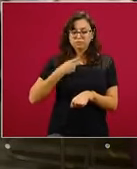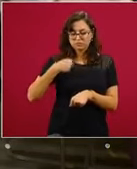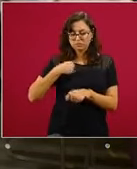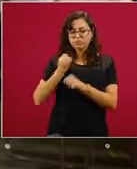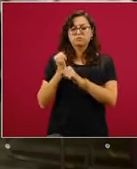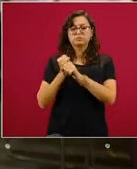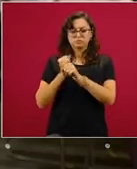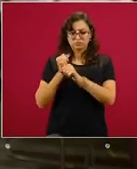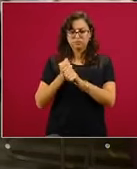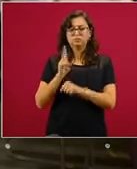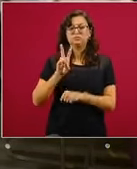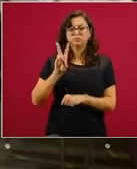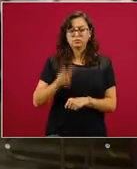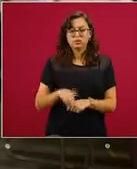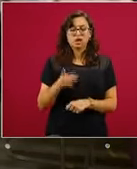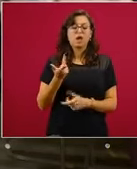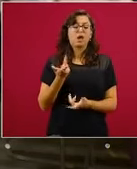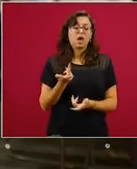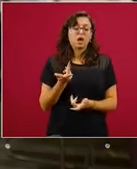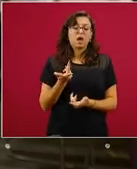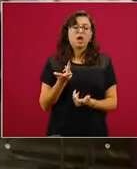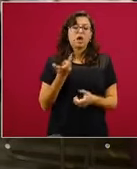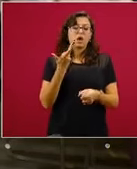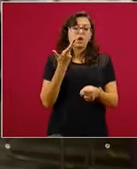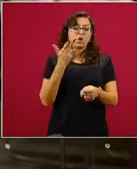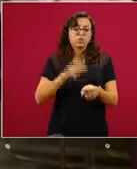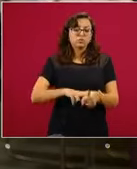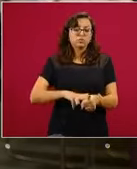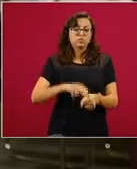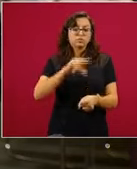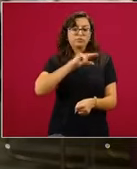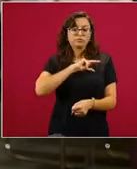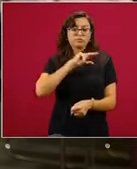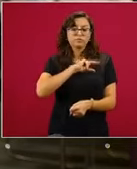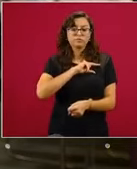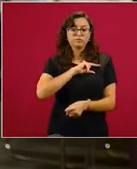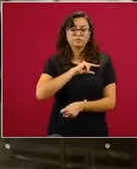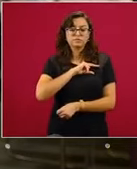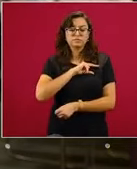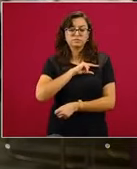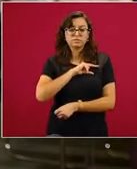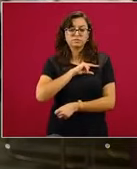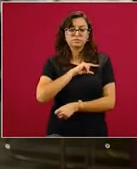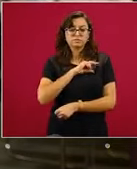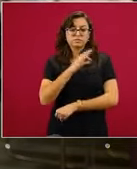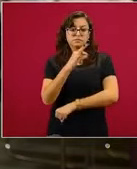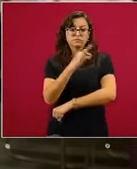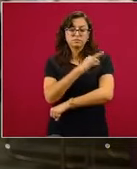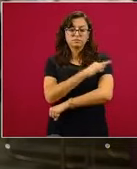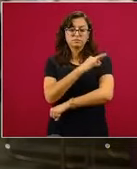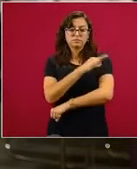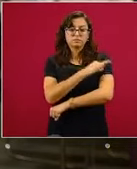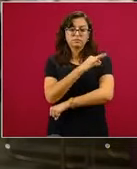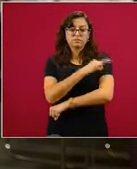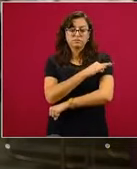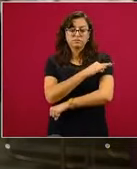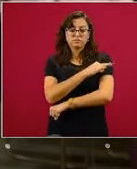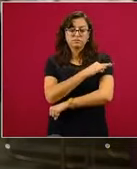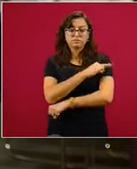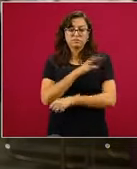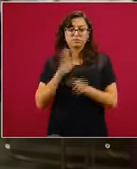investigar y efectivamente en consultorios privados están vendiendo la vacuna que solamente está descrita